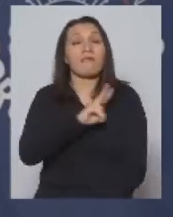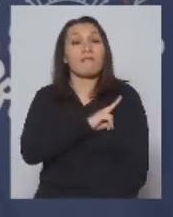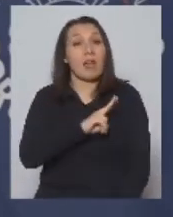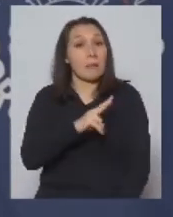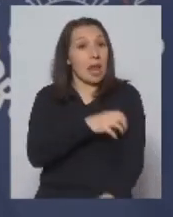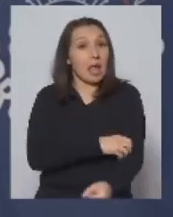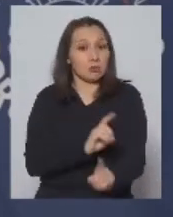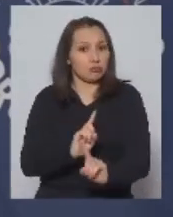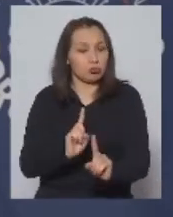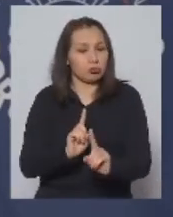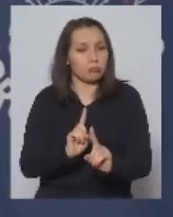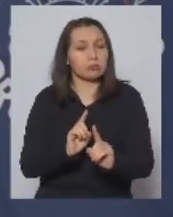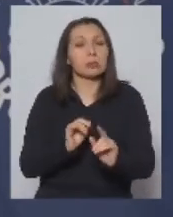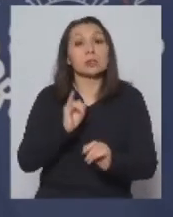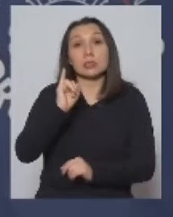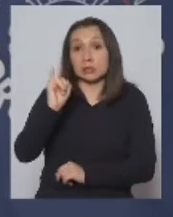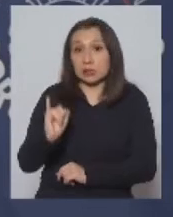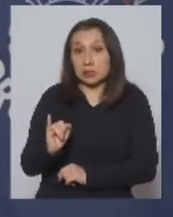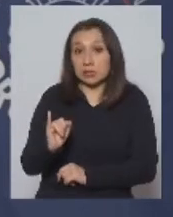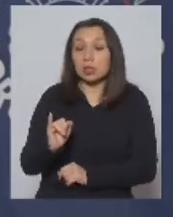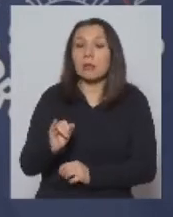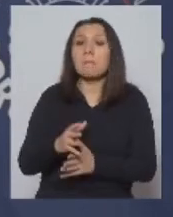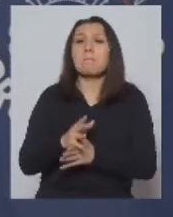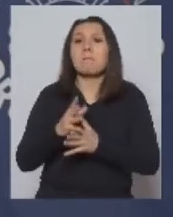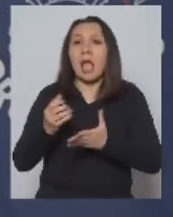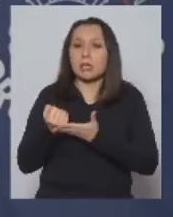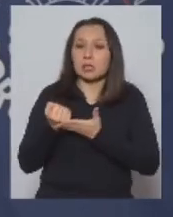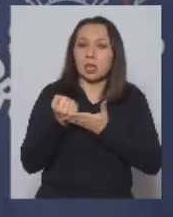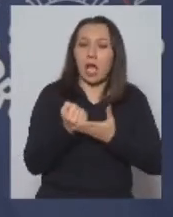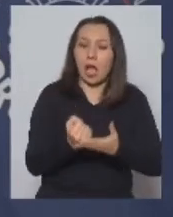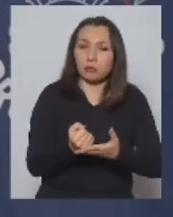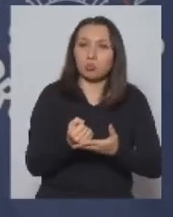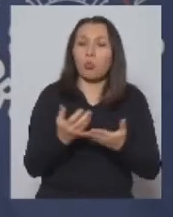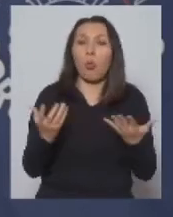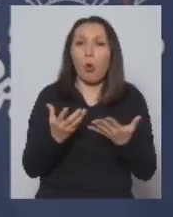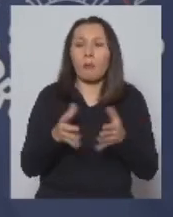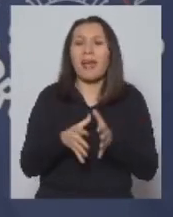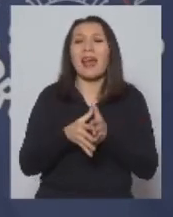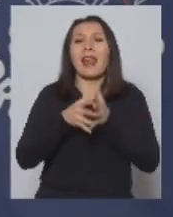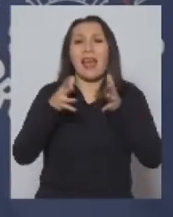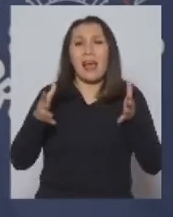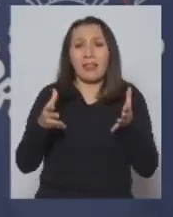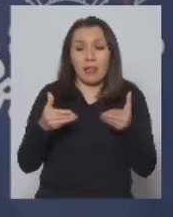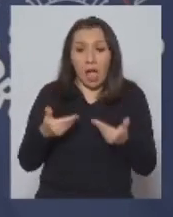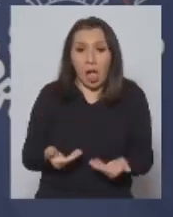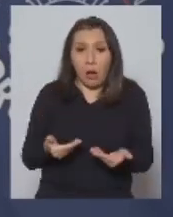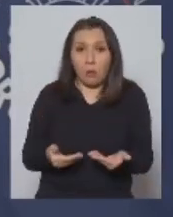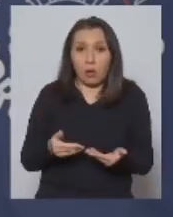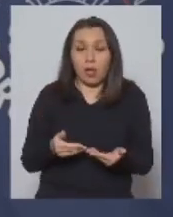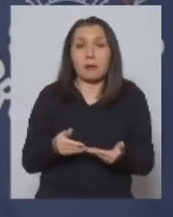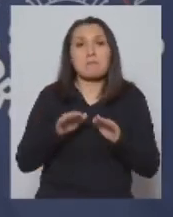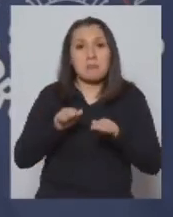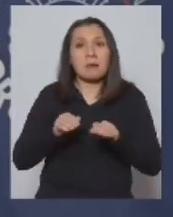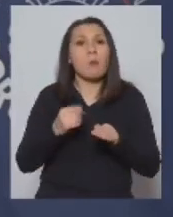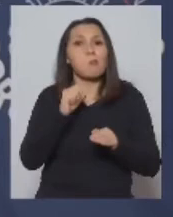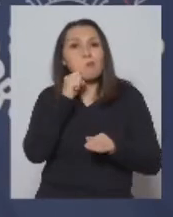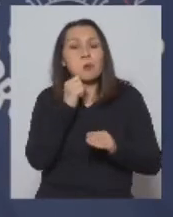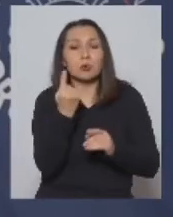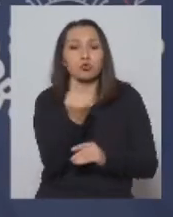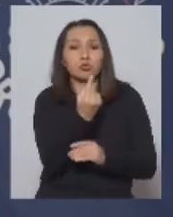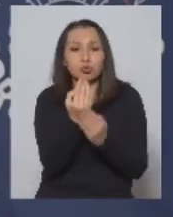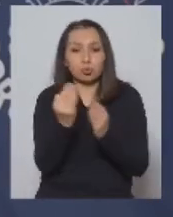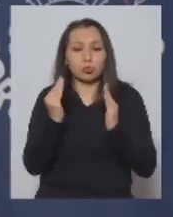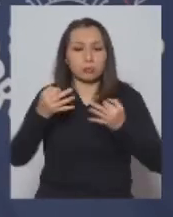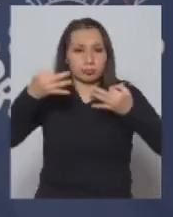por el momento, y sí fortalecer enormemente, como está ocurriendo, el